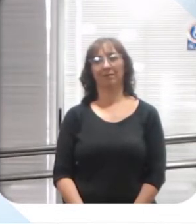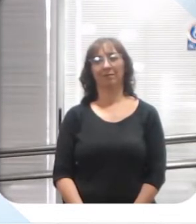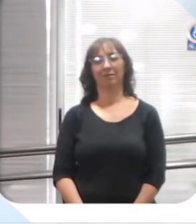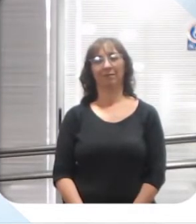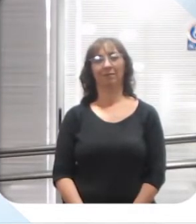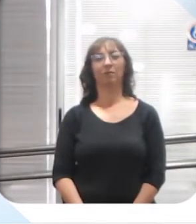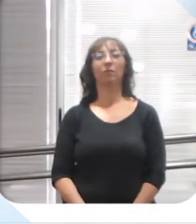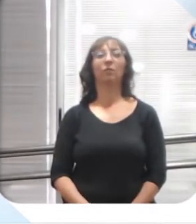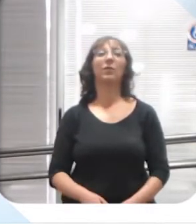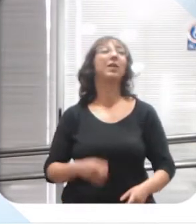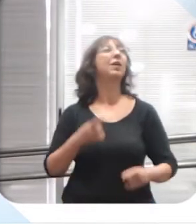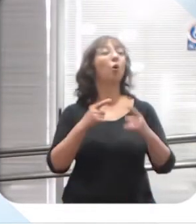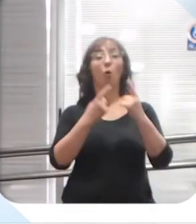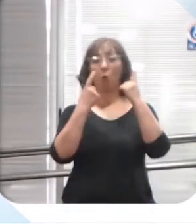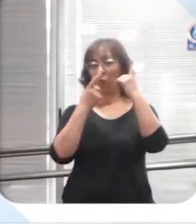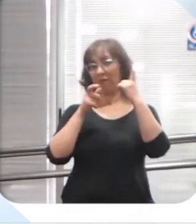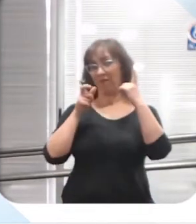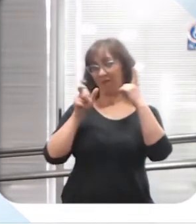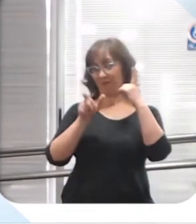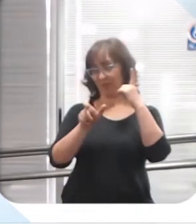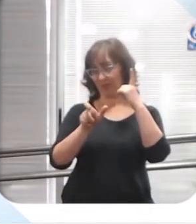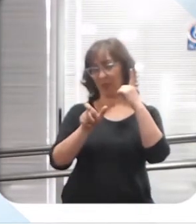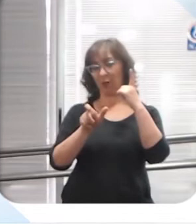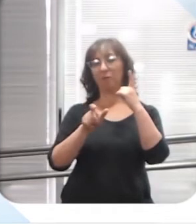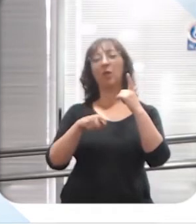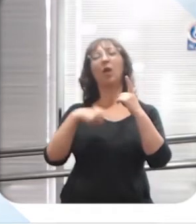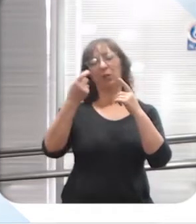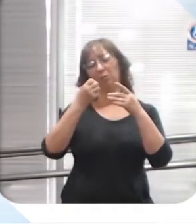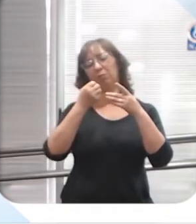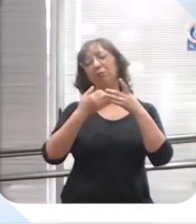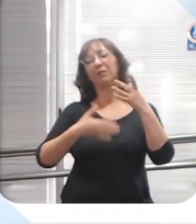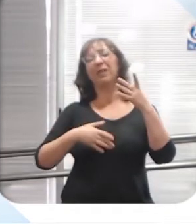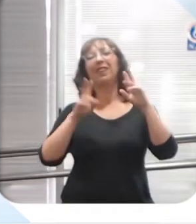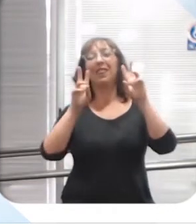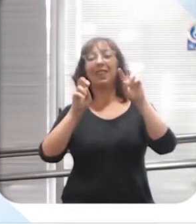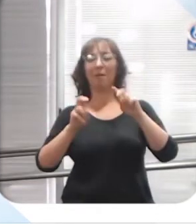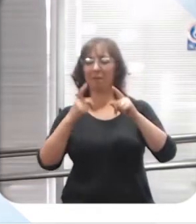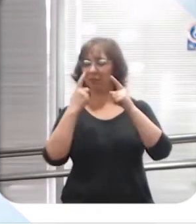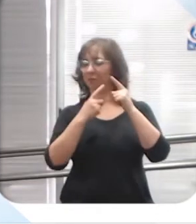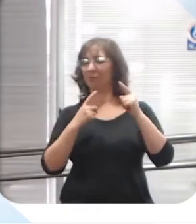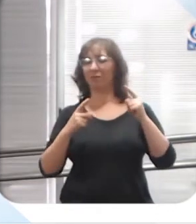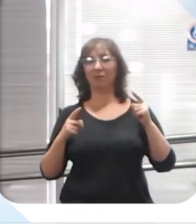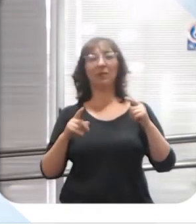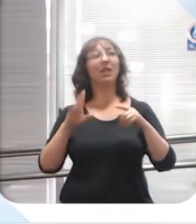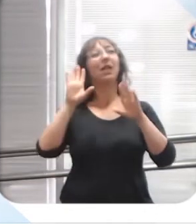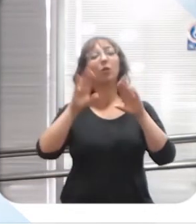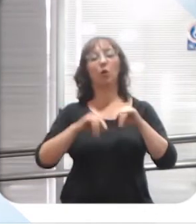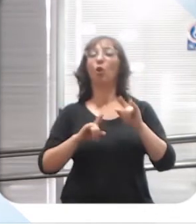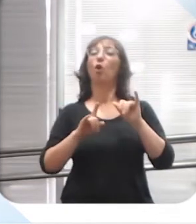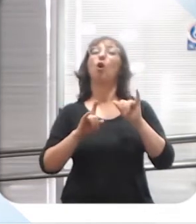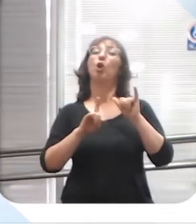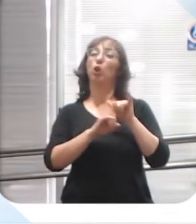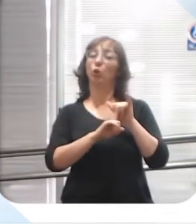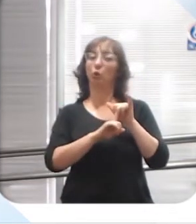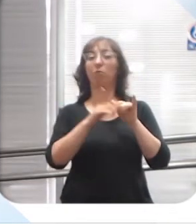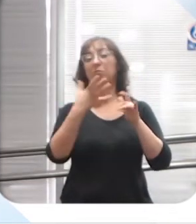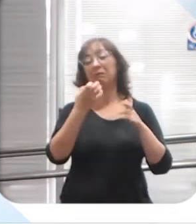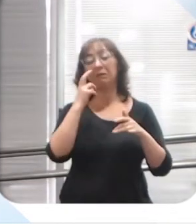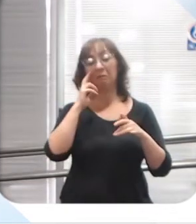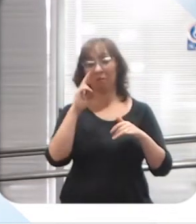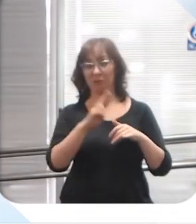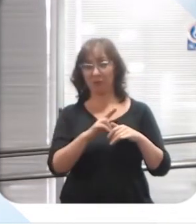Bien, eso es uno de los videos. En realidad hay otra gran cantidad de temáticas. Les repito, están todos en YouTube y los pueden utilizar. Las